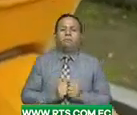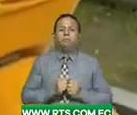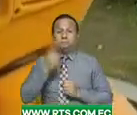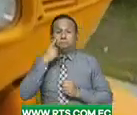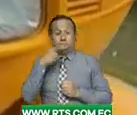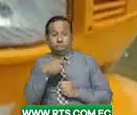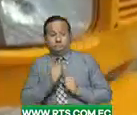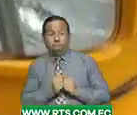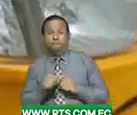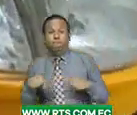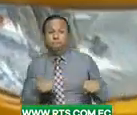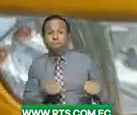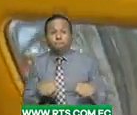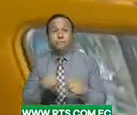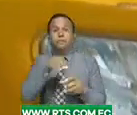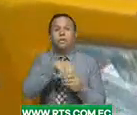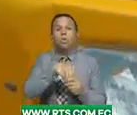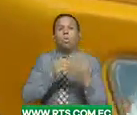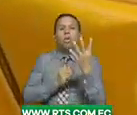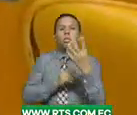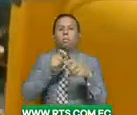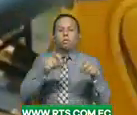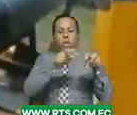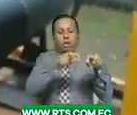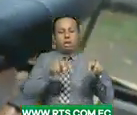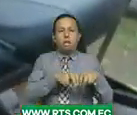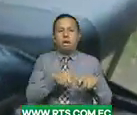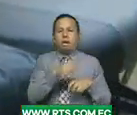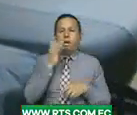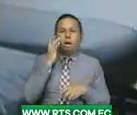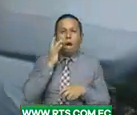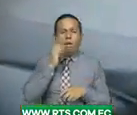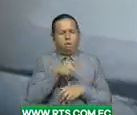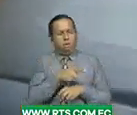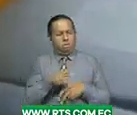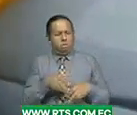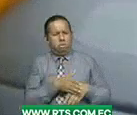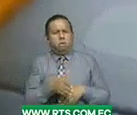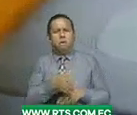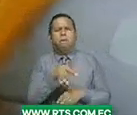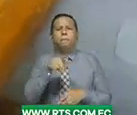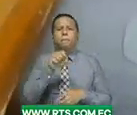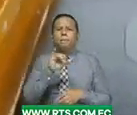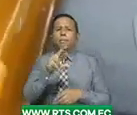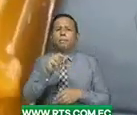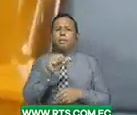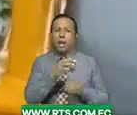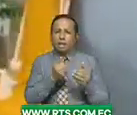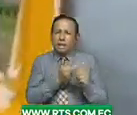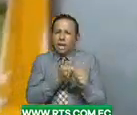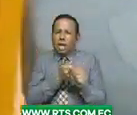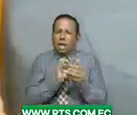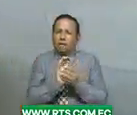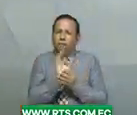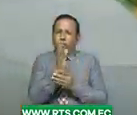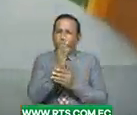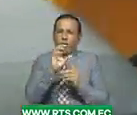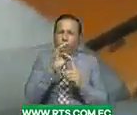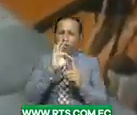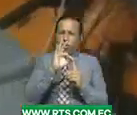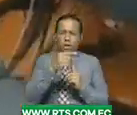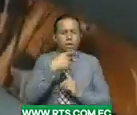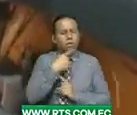tricimoto circulaban cuatro sujetos en actitud sospechosa a la altura de la vía perimetral en el sector del Fortín. Por eso el grupo de